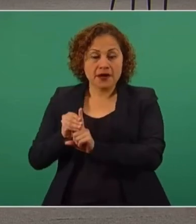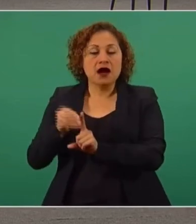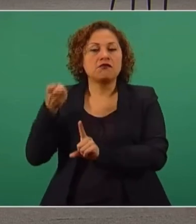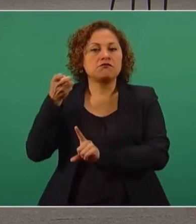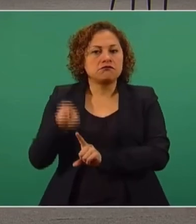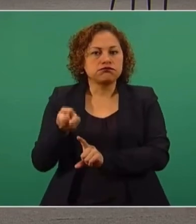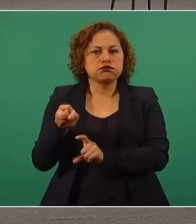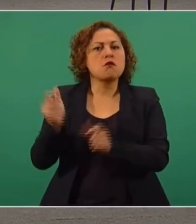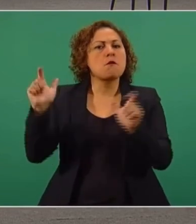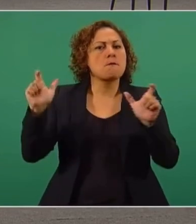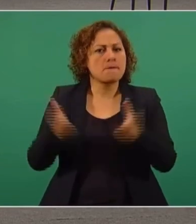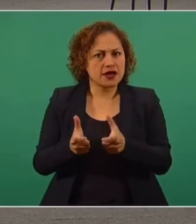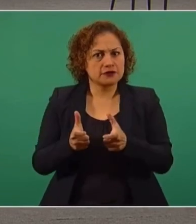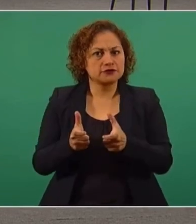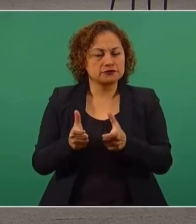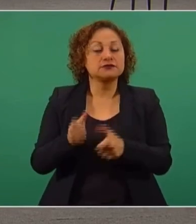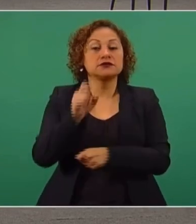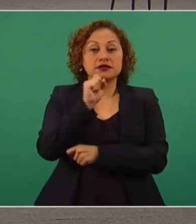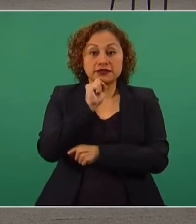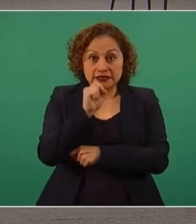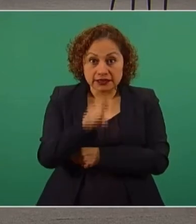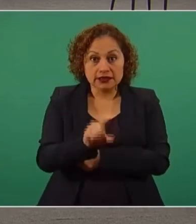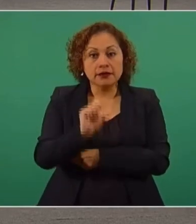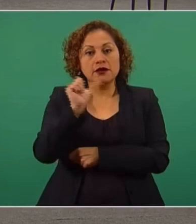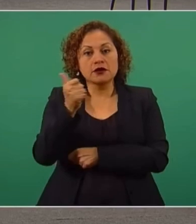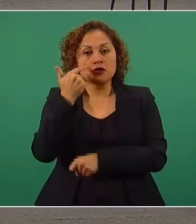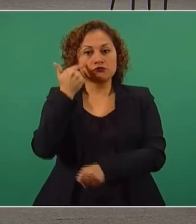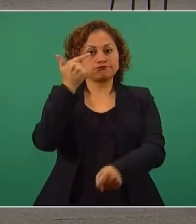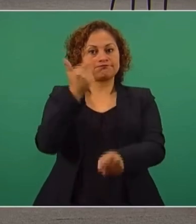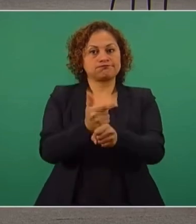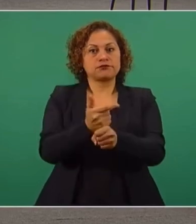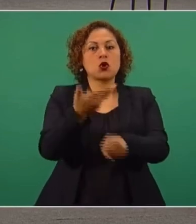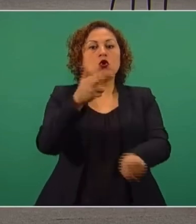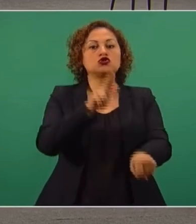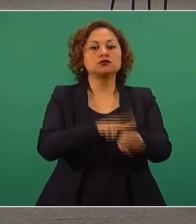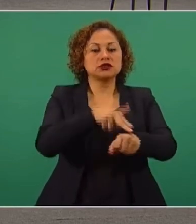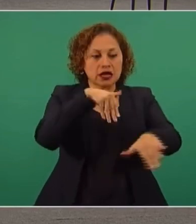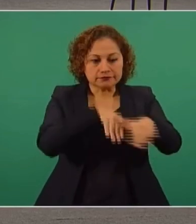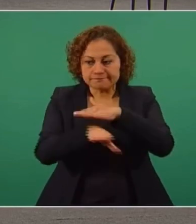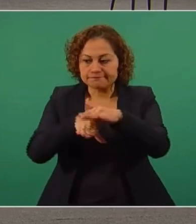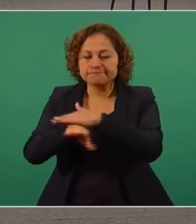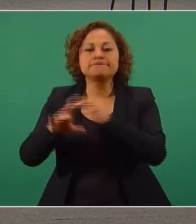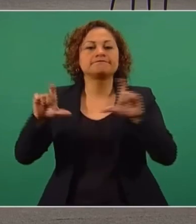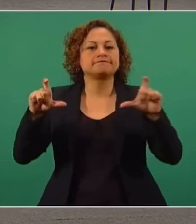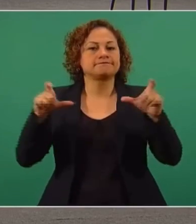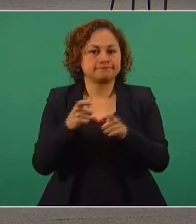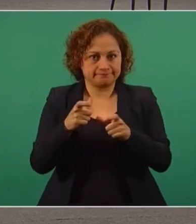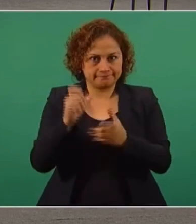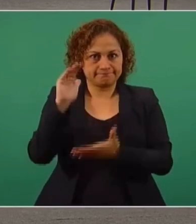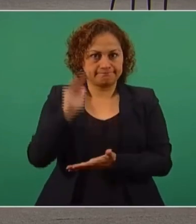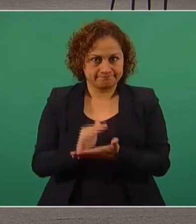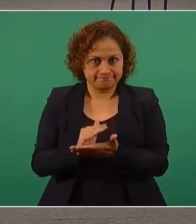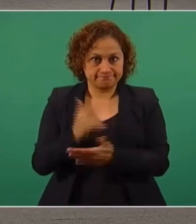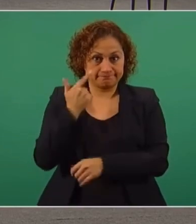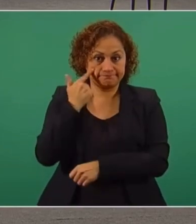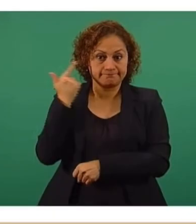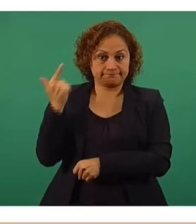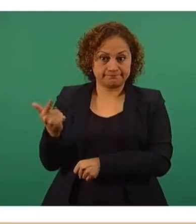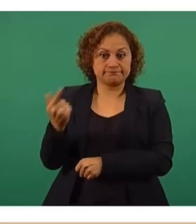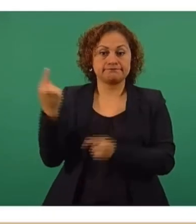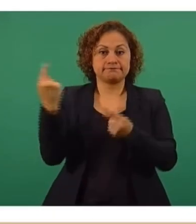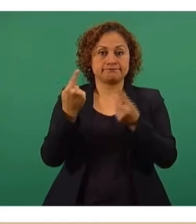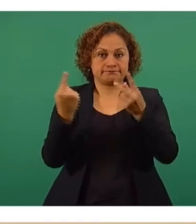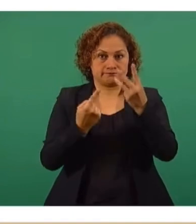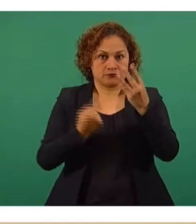ver con la hospitalización. Pero tenemos otros indicadores y aquí los mostramos. Esta reducción